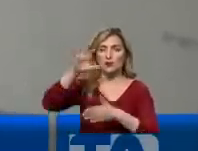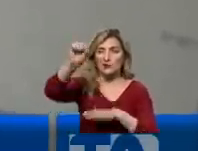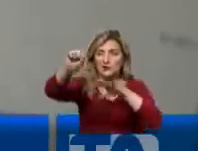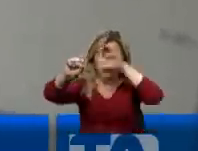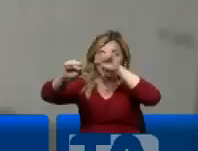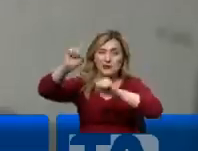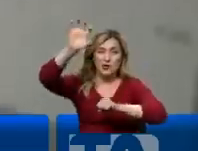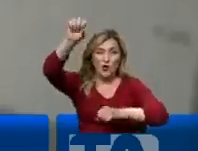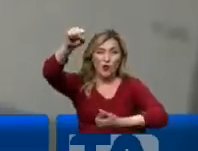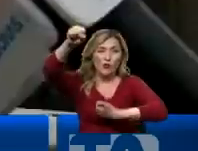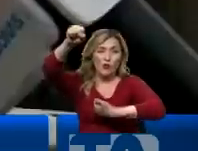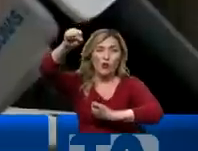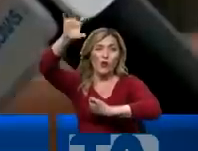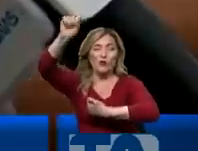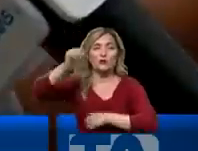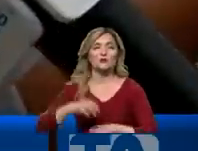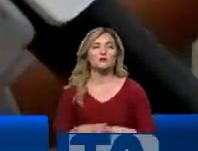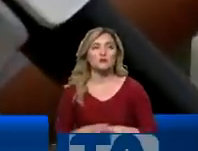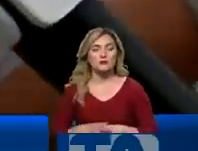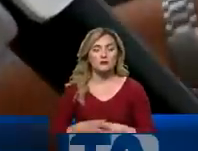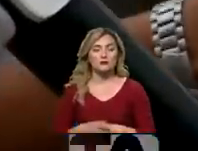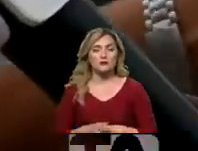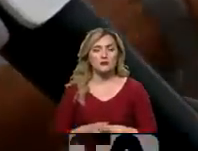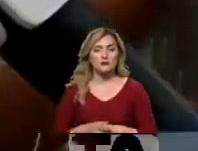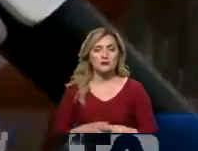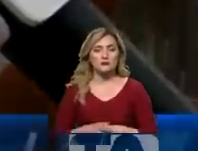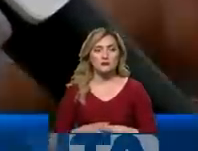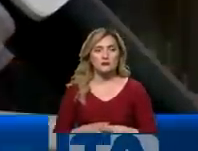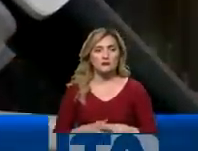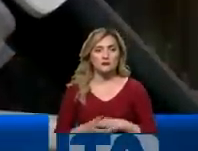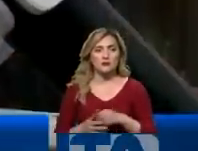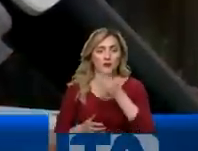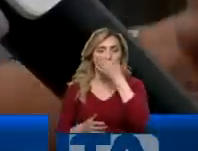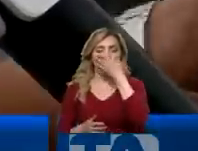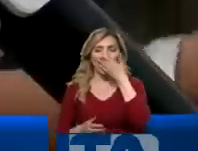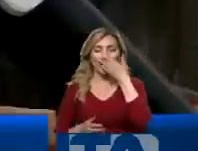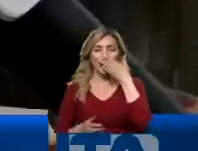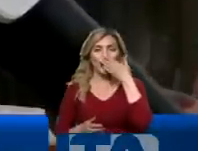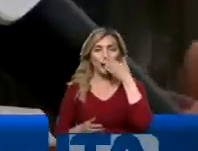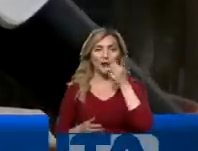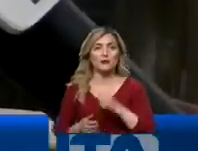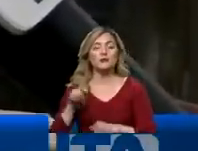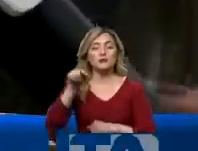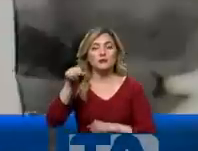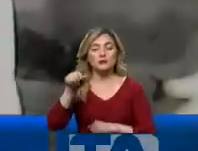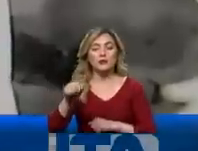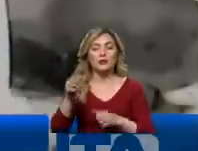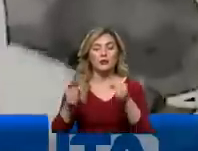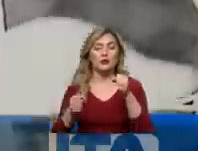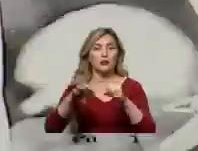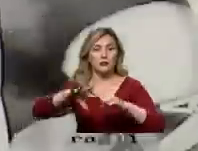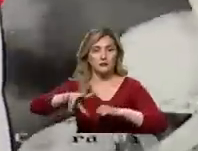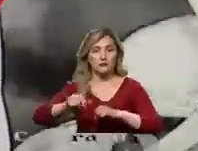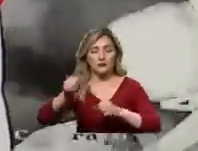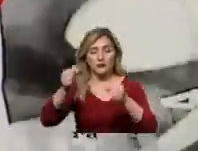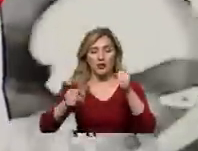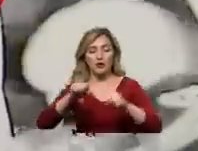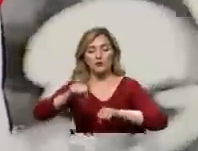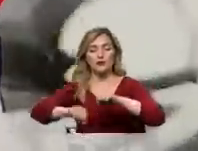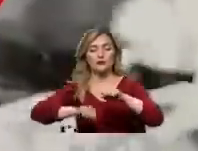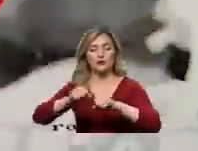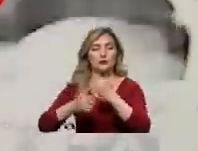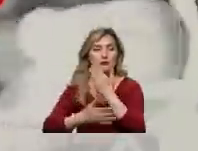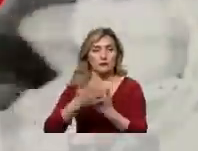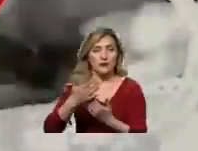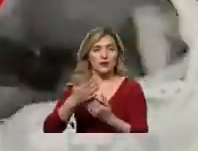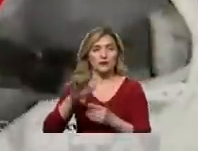otra sostienen lo robado. Parece que no hay nadie, pero el ladrón anda en el carro, anda en bicicleta, anda en moto. Con esta facilidad, los delincuentes